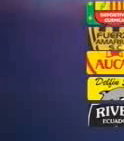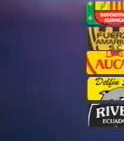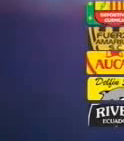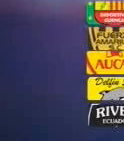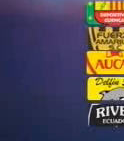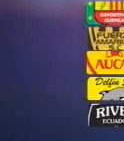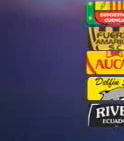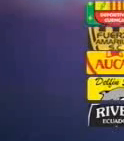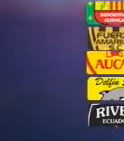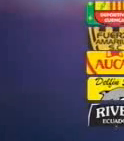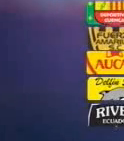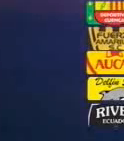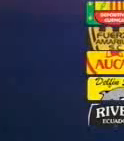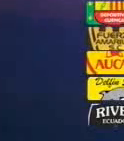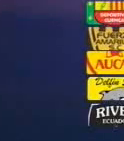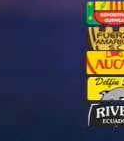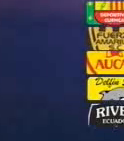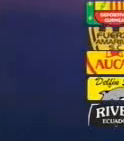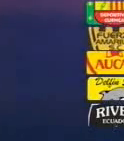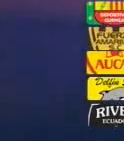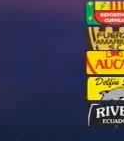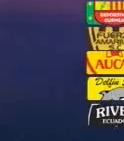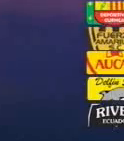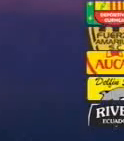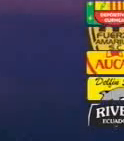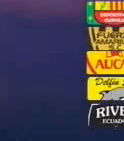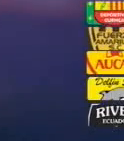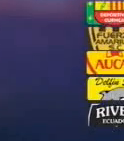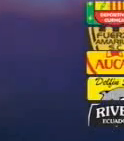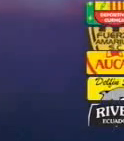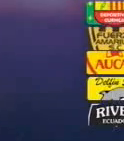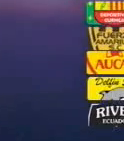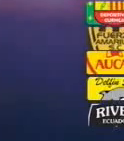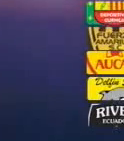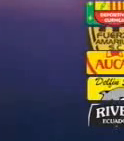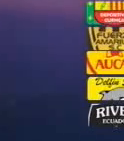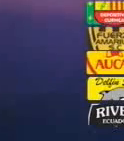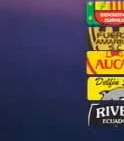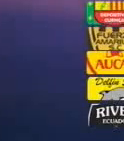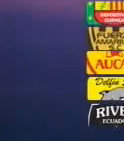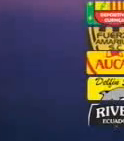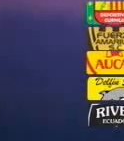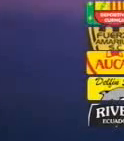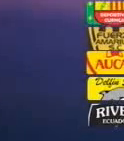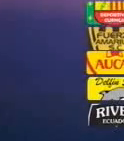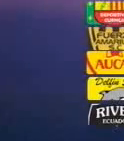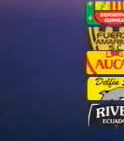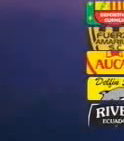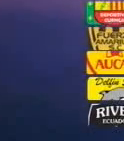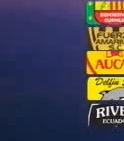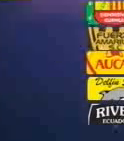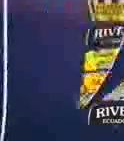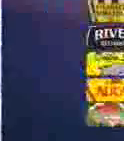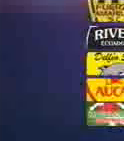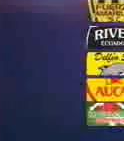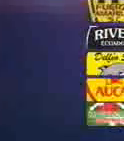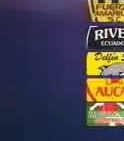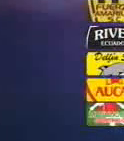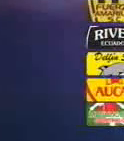lugar para Delfín 22 menos 5 y en el último lugar de esta segunda etapa River Ecuador con 20 puntos y menos